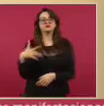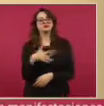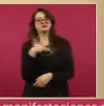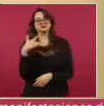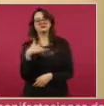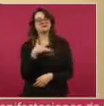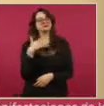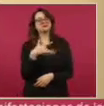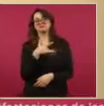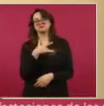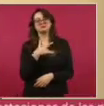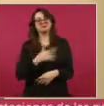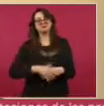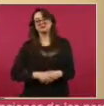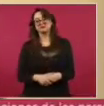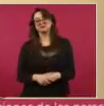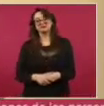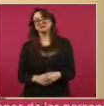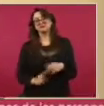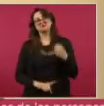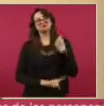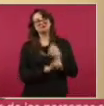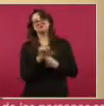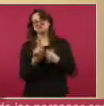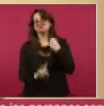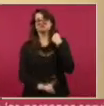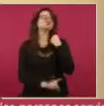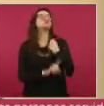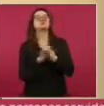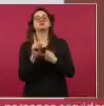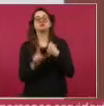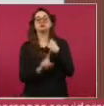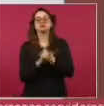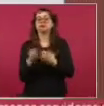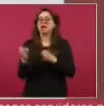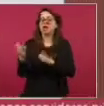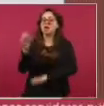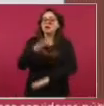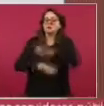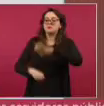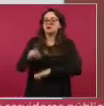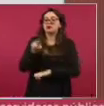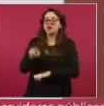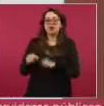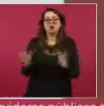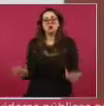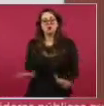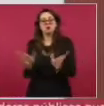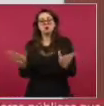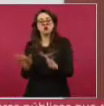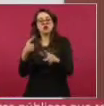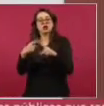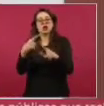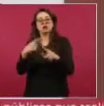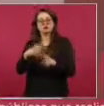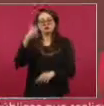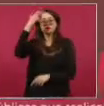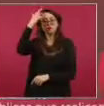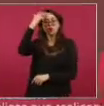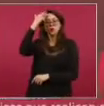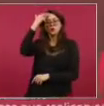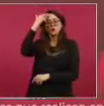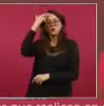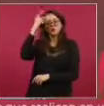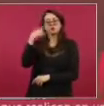los papeles. Él había creado a esos empresarios, pero en 1906 estos